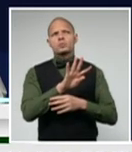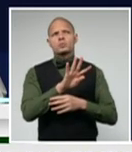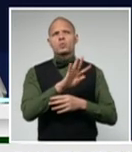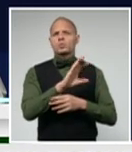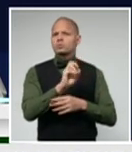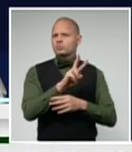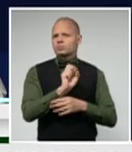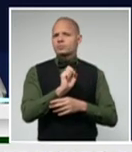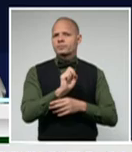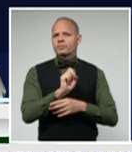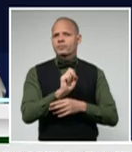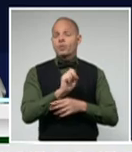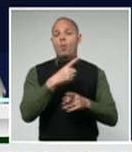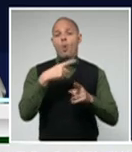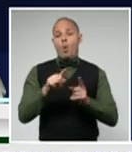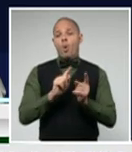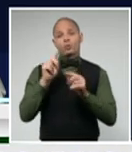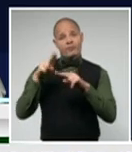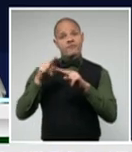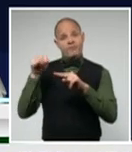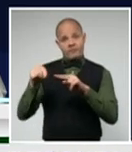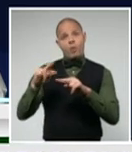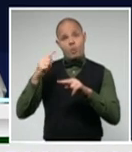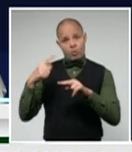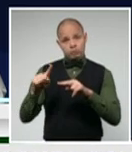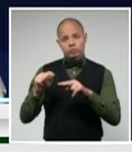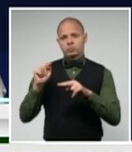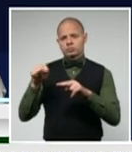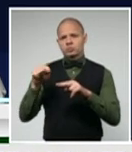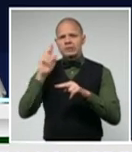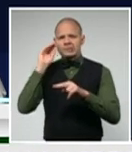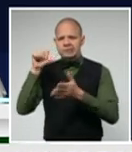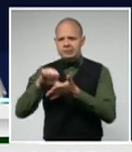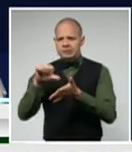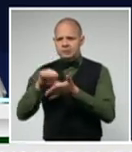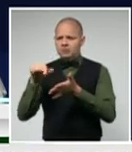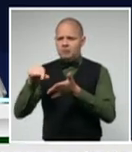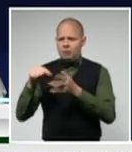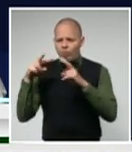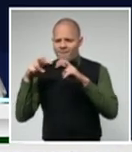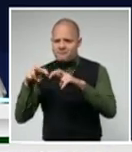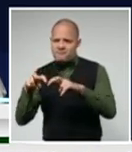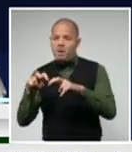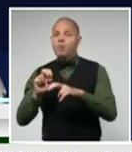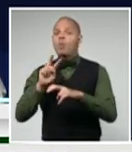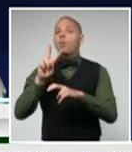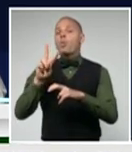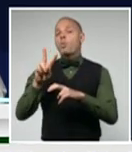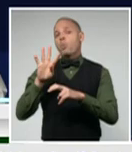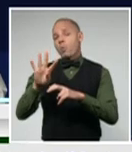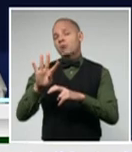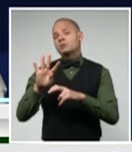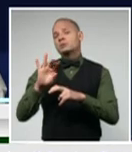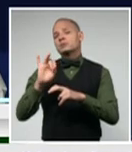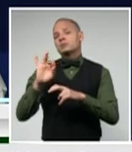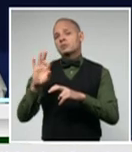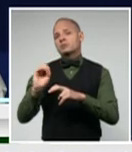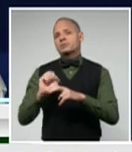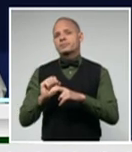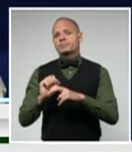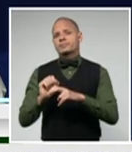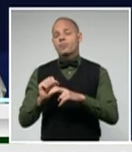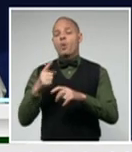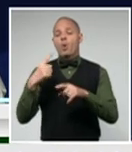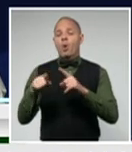del Centro de Ingeniería Genética y Biotecnología, 470 muestras procesó ayer, el Hospital